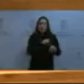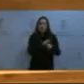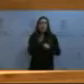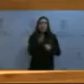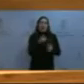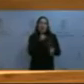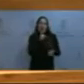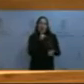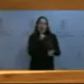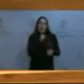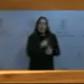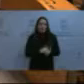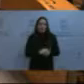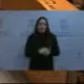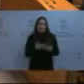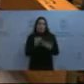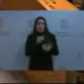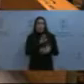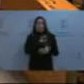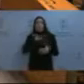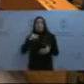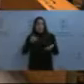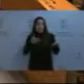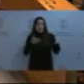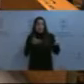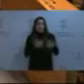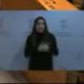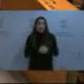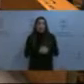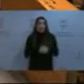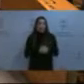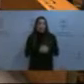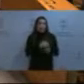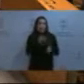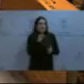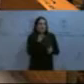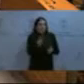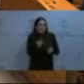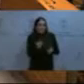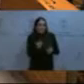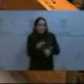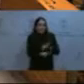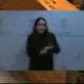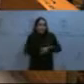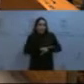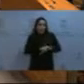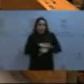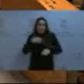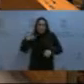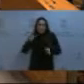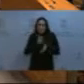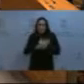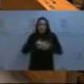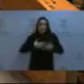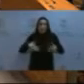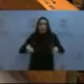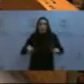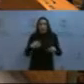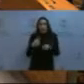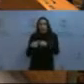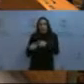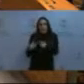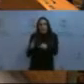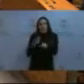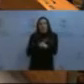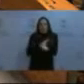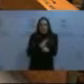tiene la palabra. Señora diputada, sí. Cualquier gobierno, cualquier presidente de gobierno tiene condicionantes a la